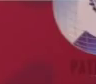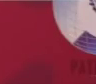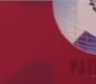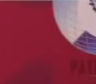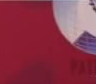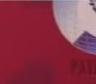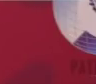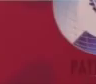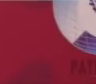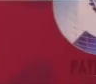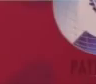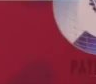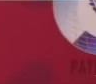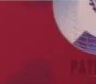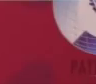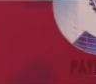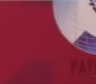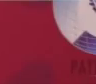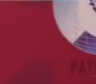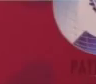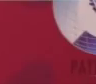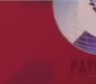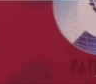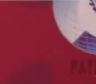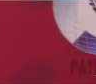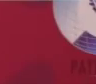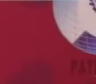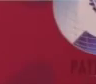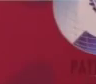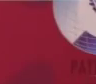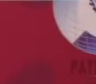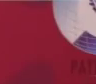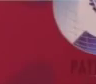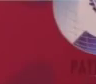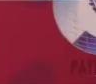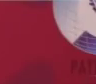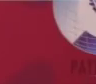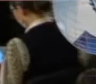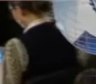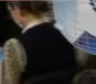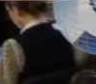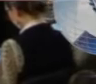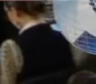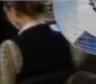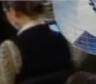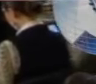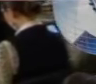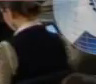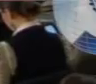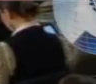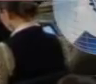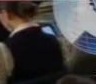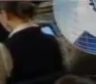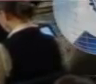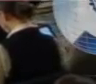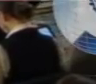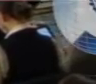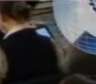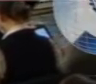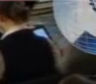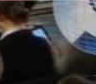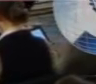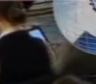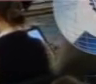Se está haciendo en coordinación también con el gobierno de la Ciudad